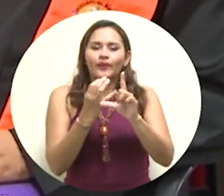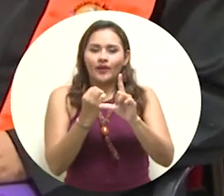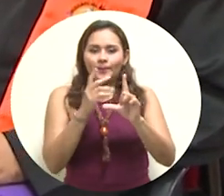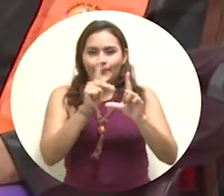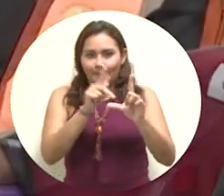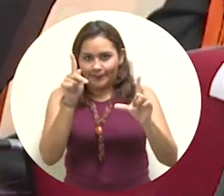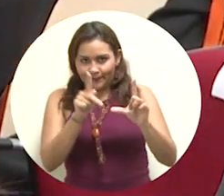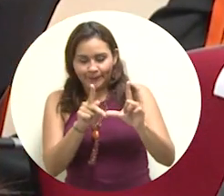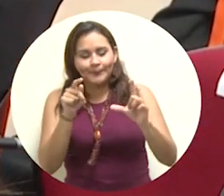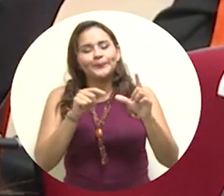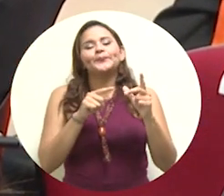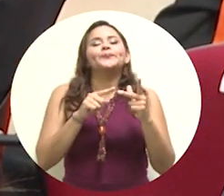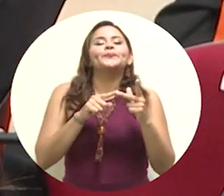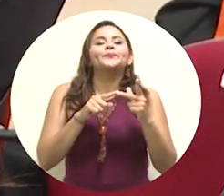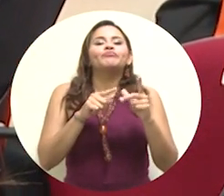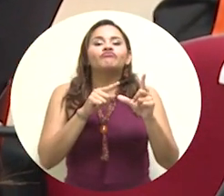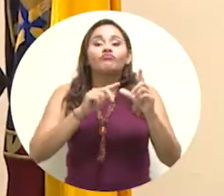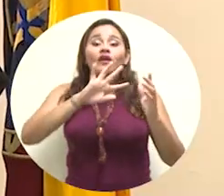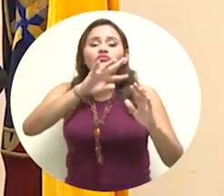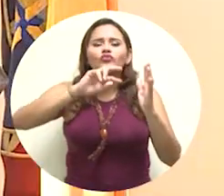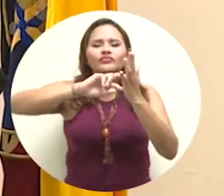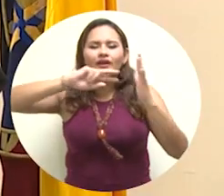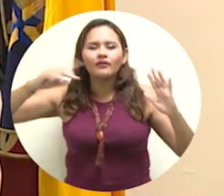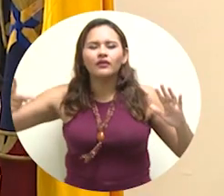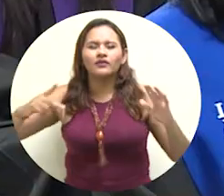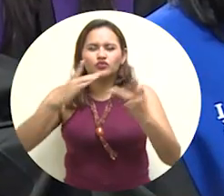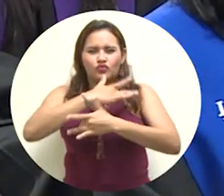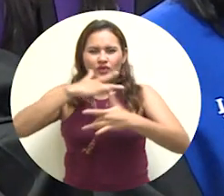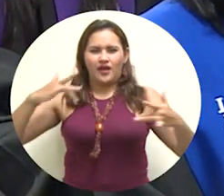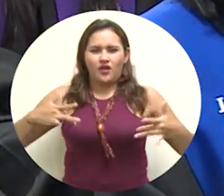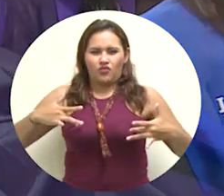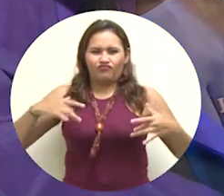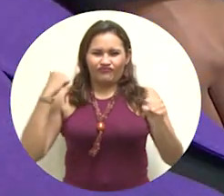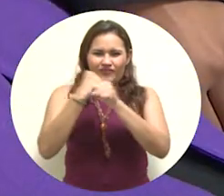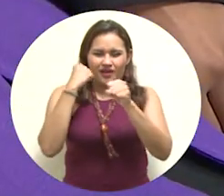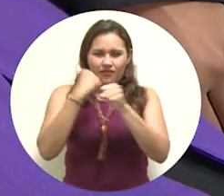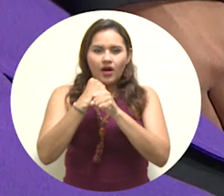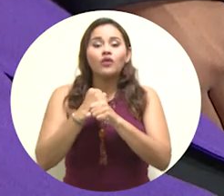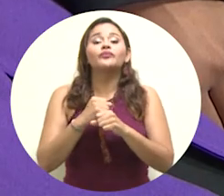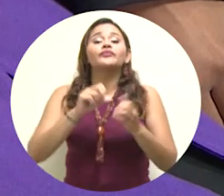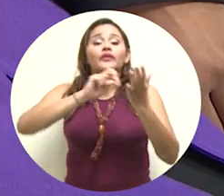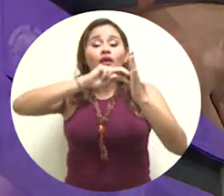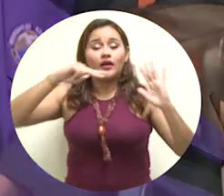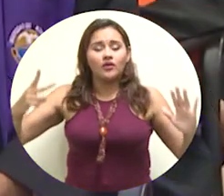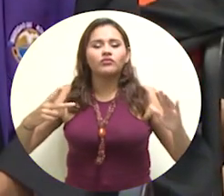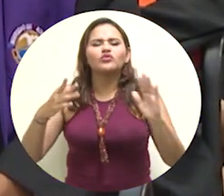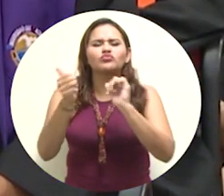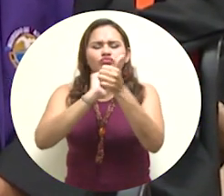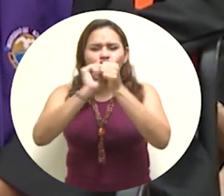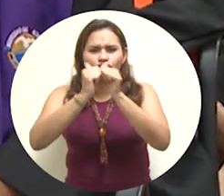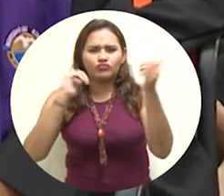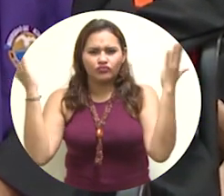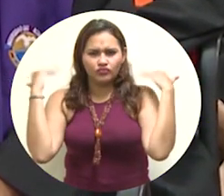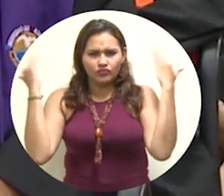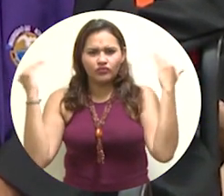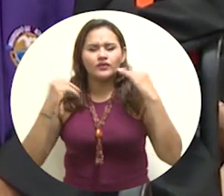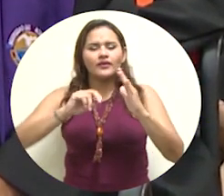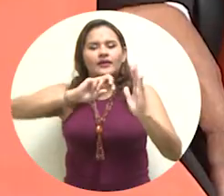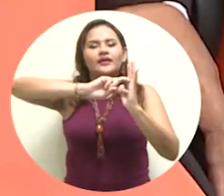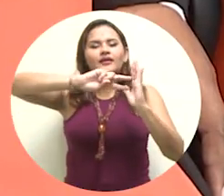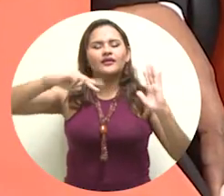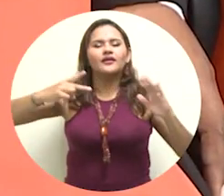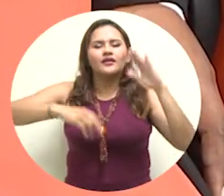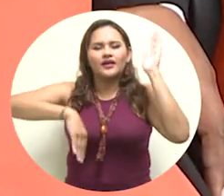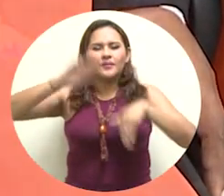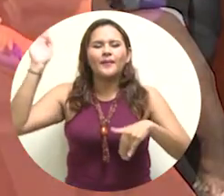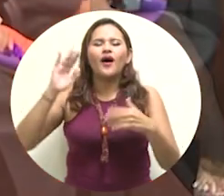en preescolar, tecnología en salud ocupacional, tecnología en educación física, recreación y deporte y técnico profesional